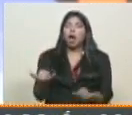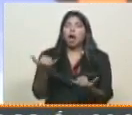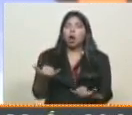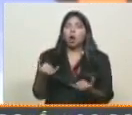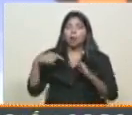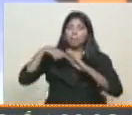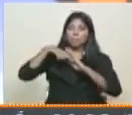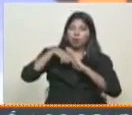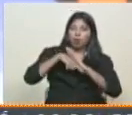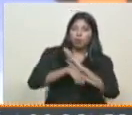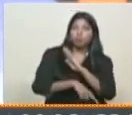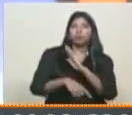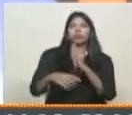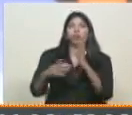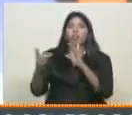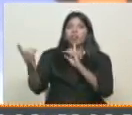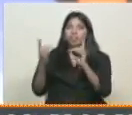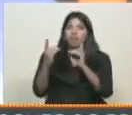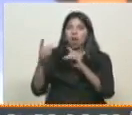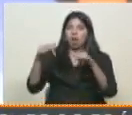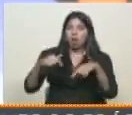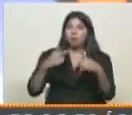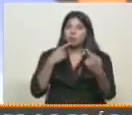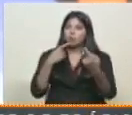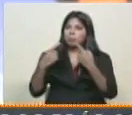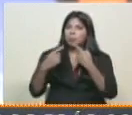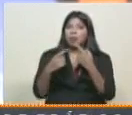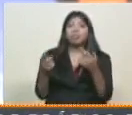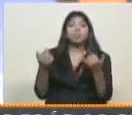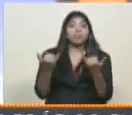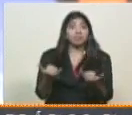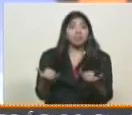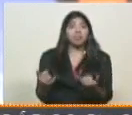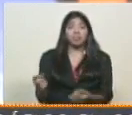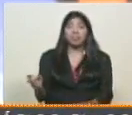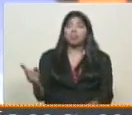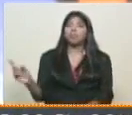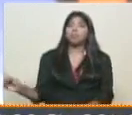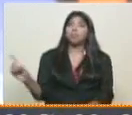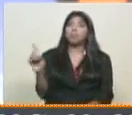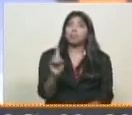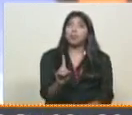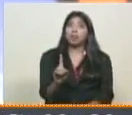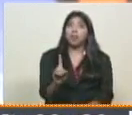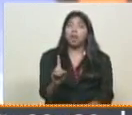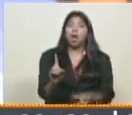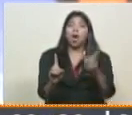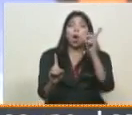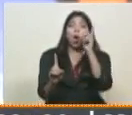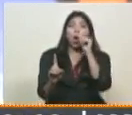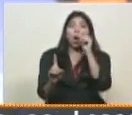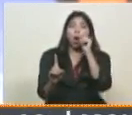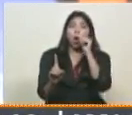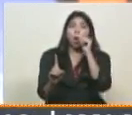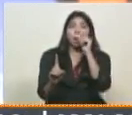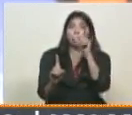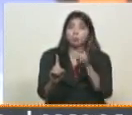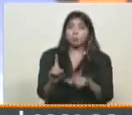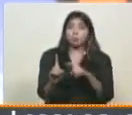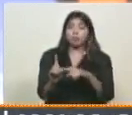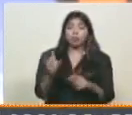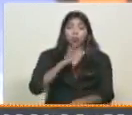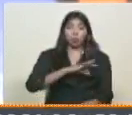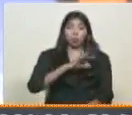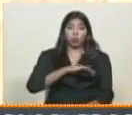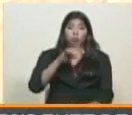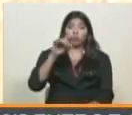otros también que se van a estar generando en esta conversación ya tenemos acá la grata visita y compañía del sociólogo y bueno también internacionalista si se